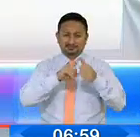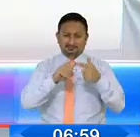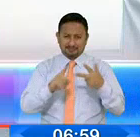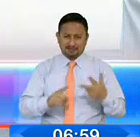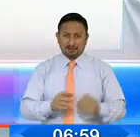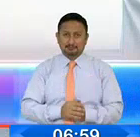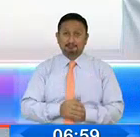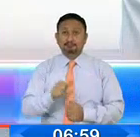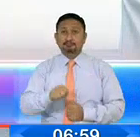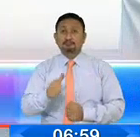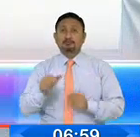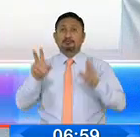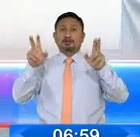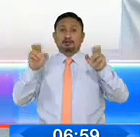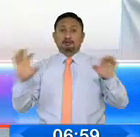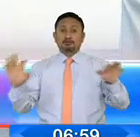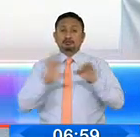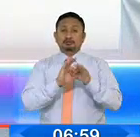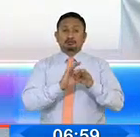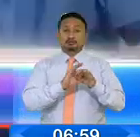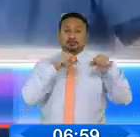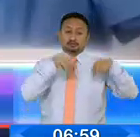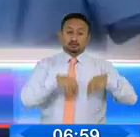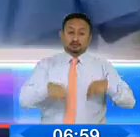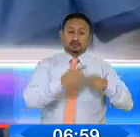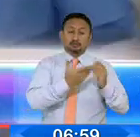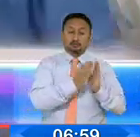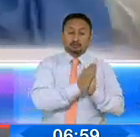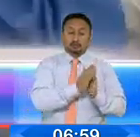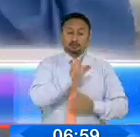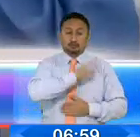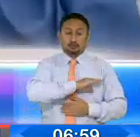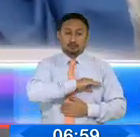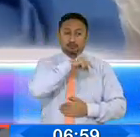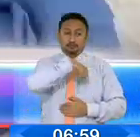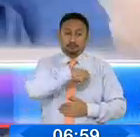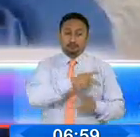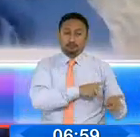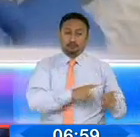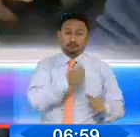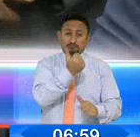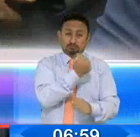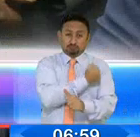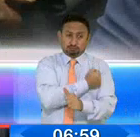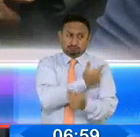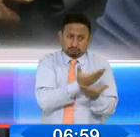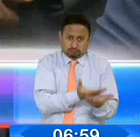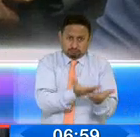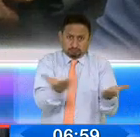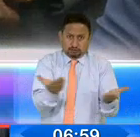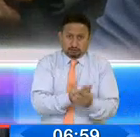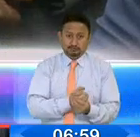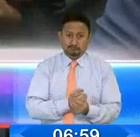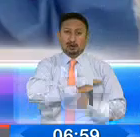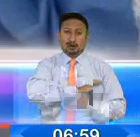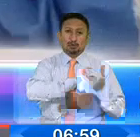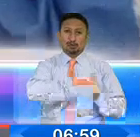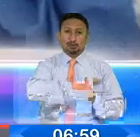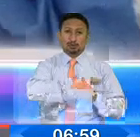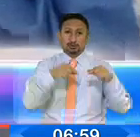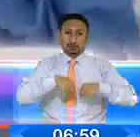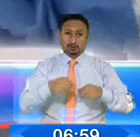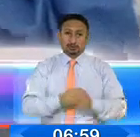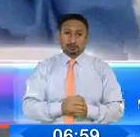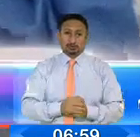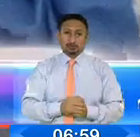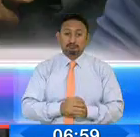Otros de los temas tienen relación con el pedido de los cabildos para que el gobierno socialice el plan de vacunación. Y que se agilice el proceso de